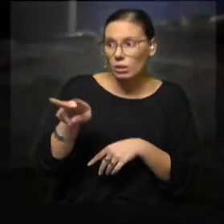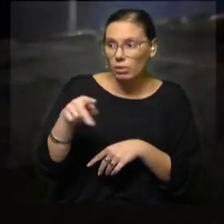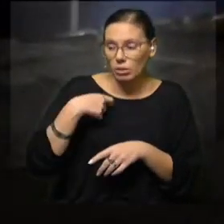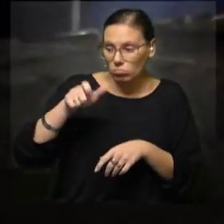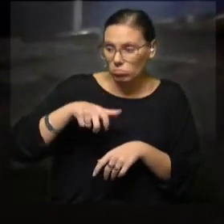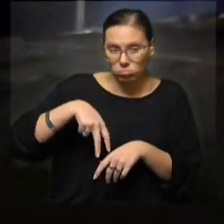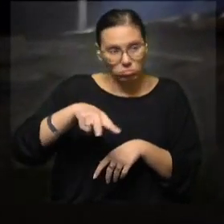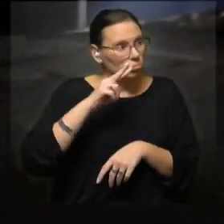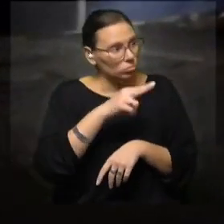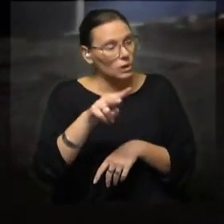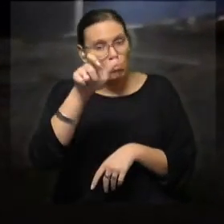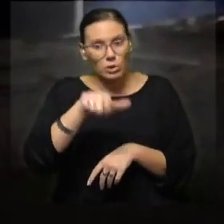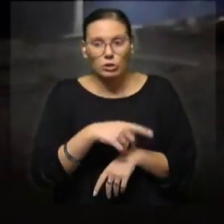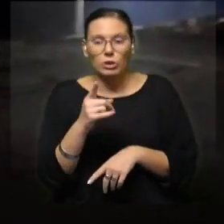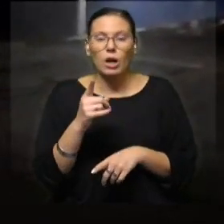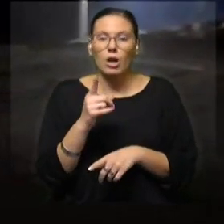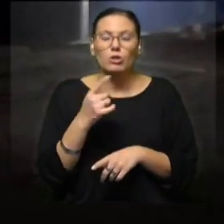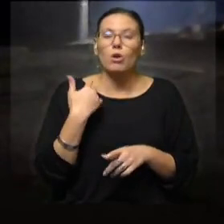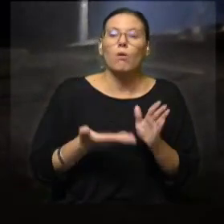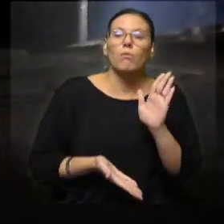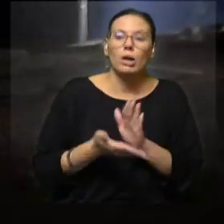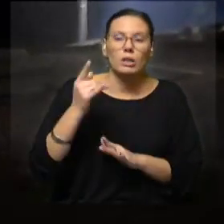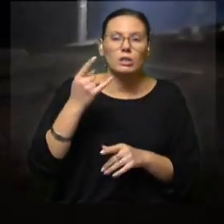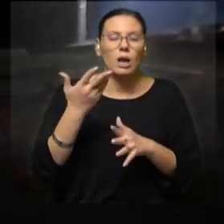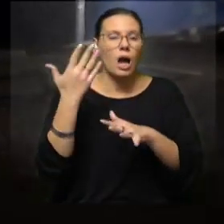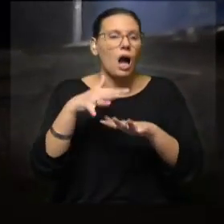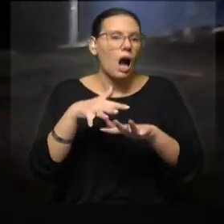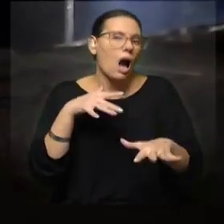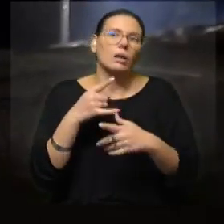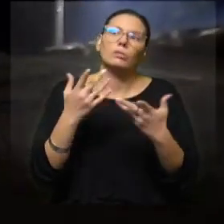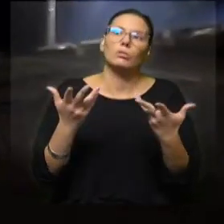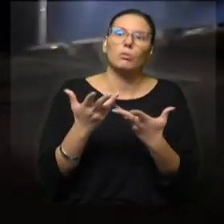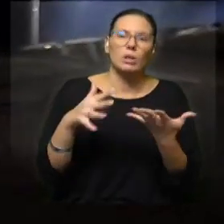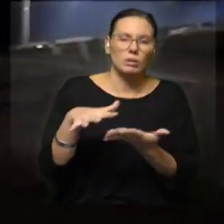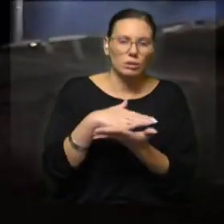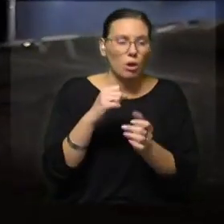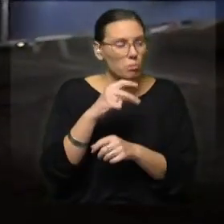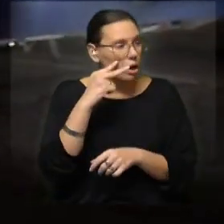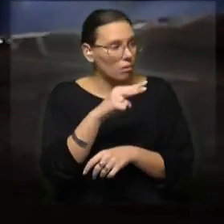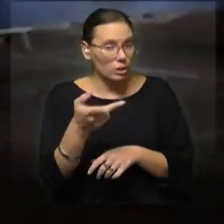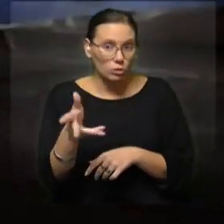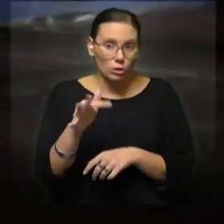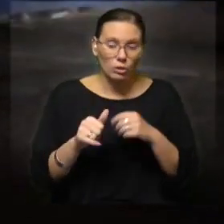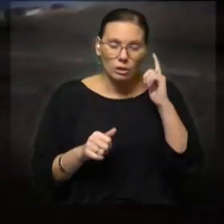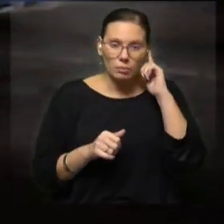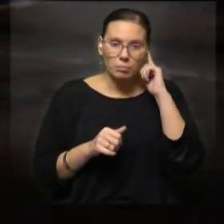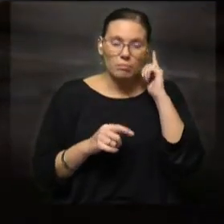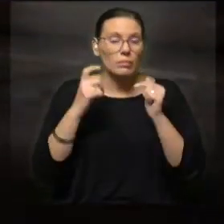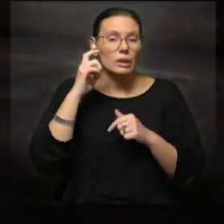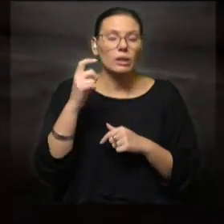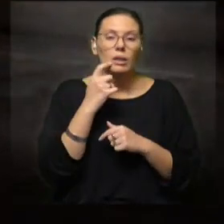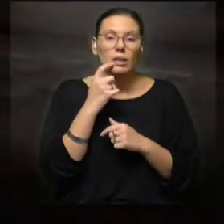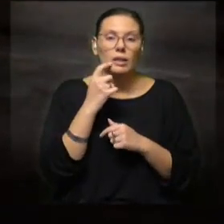creo que como que invitan que la gente no se mueva a un acto, un hecho puntual, quede en la cotidianeidad, me imagino. La idea